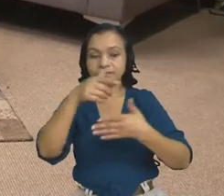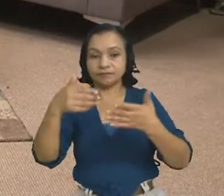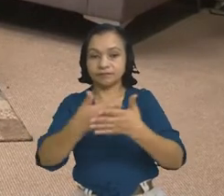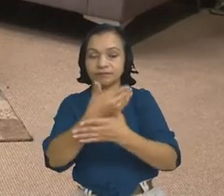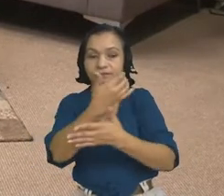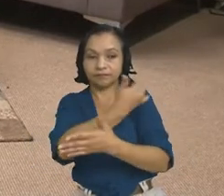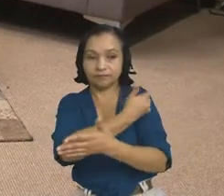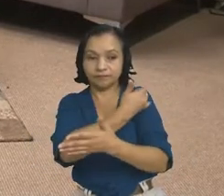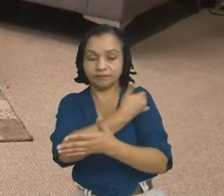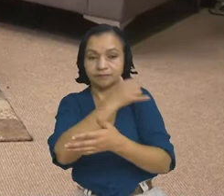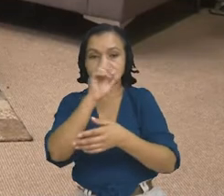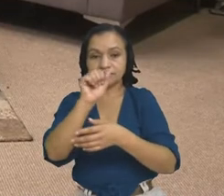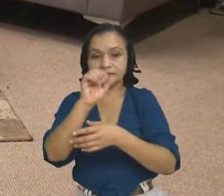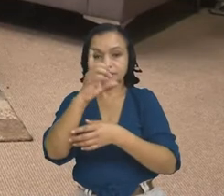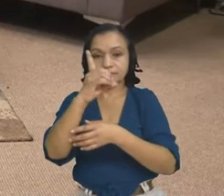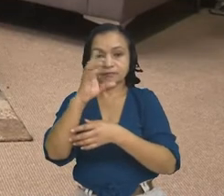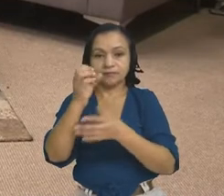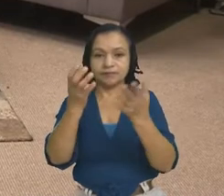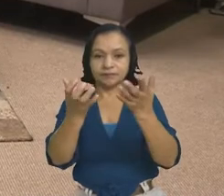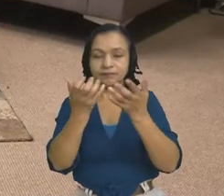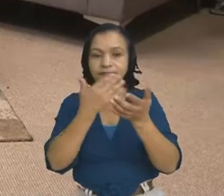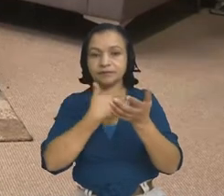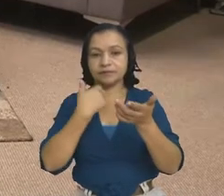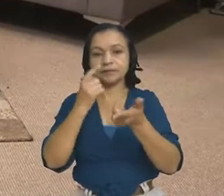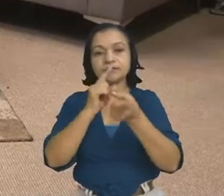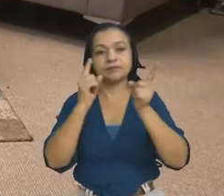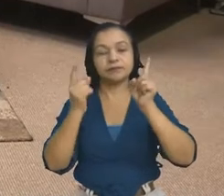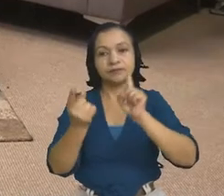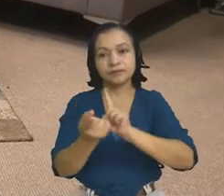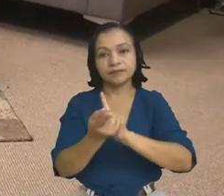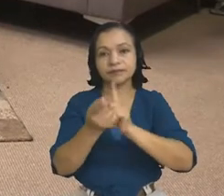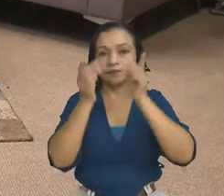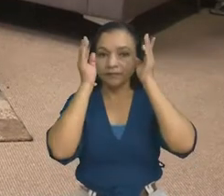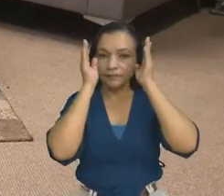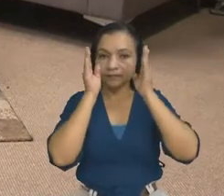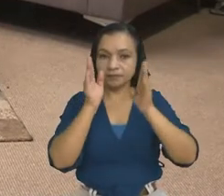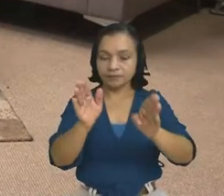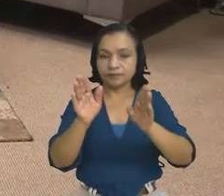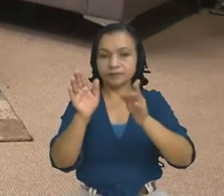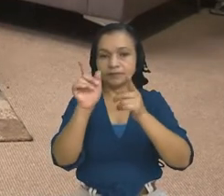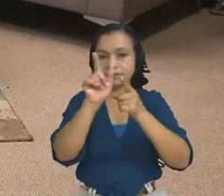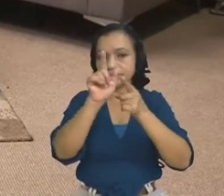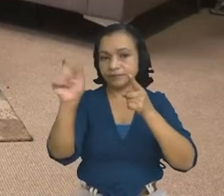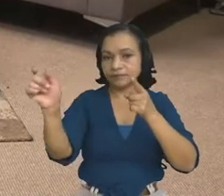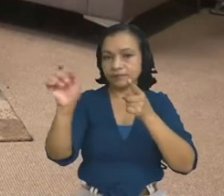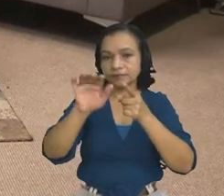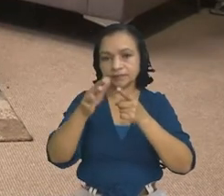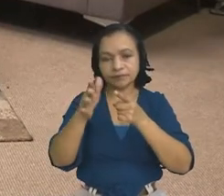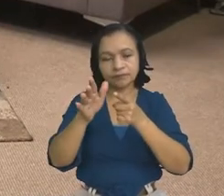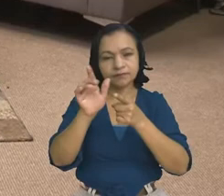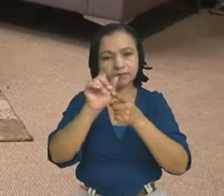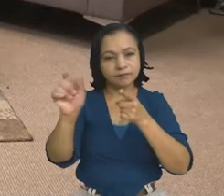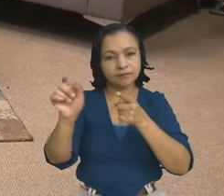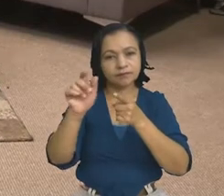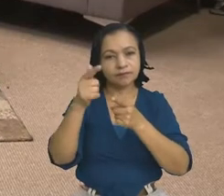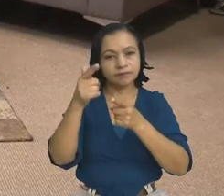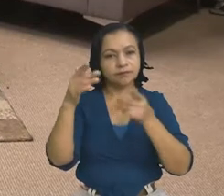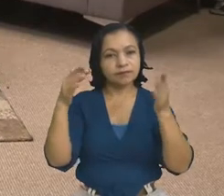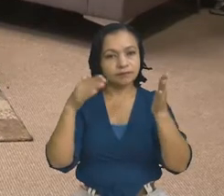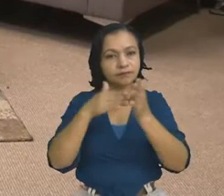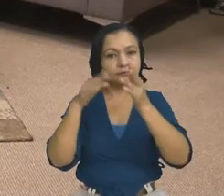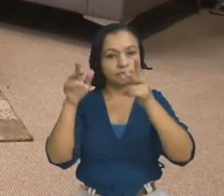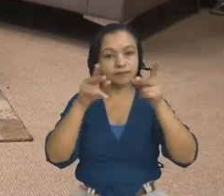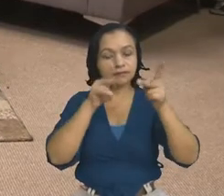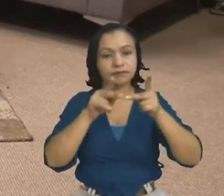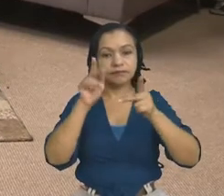pero la idea es mejorar. Actualmente nosotros estamos atendiendo un promedio mensual de unas 27.000 consultas,